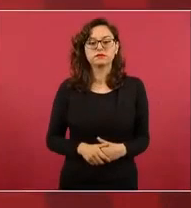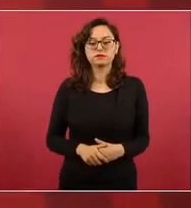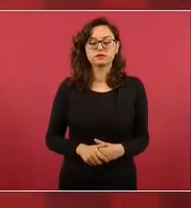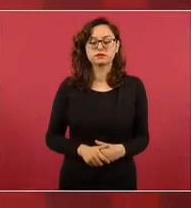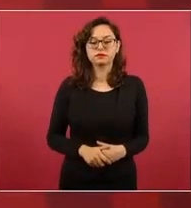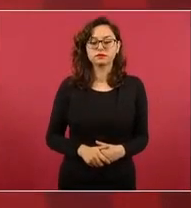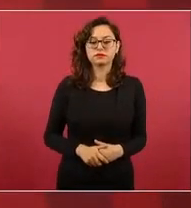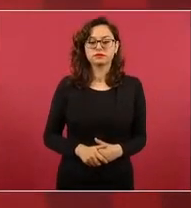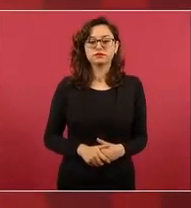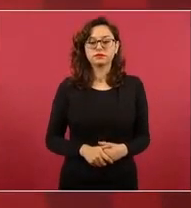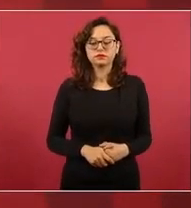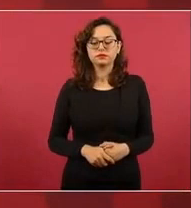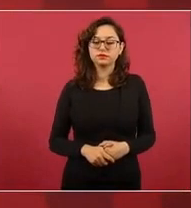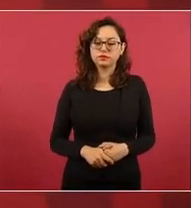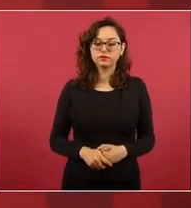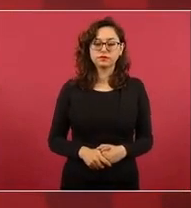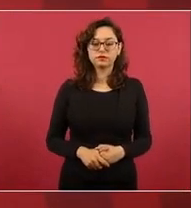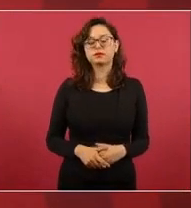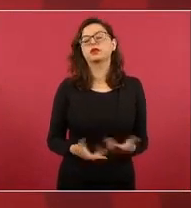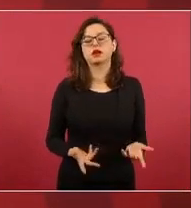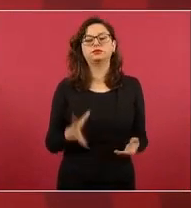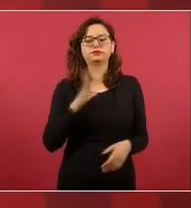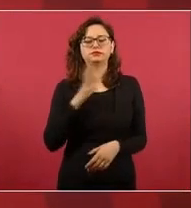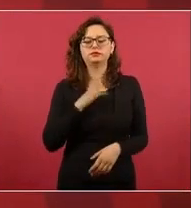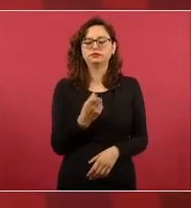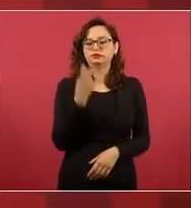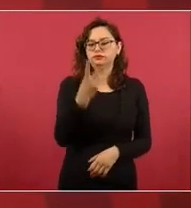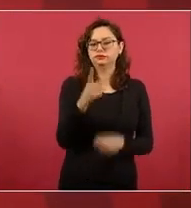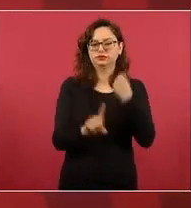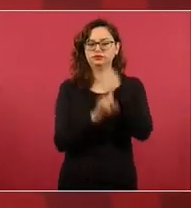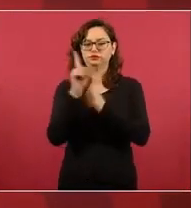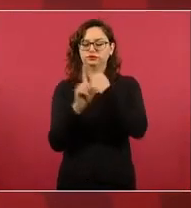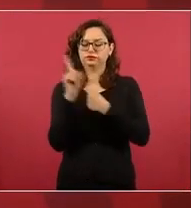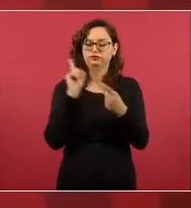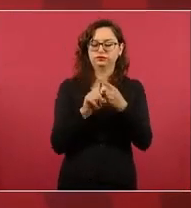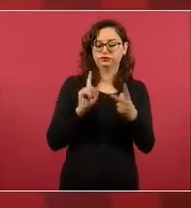Una, vamos a decir, estructural, de fondo,